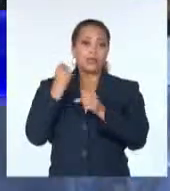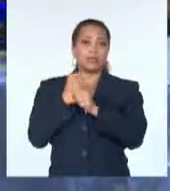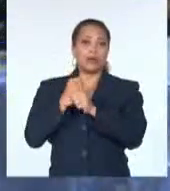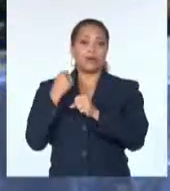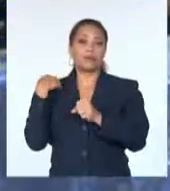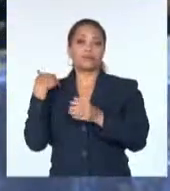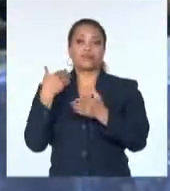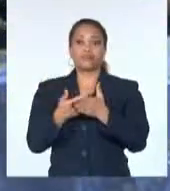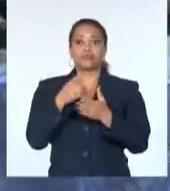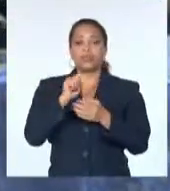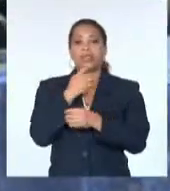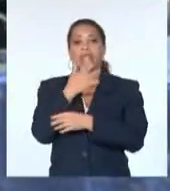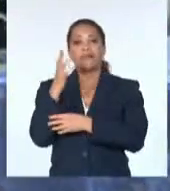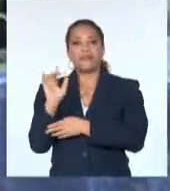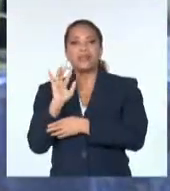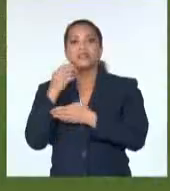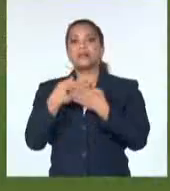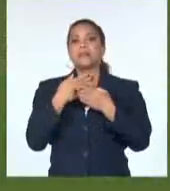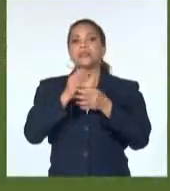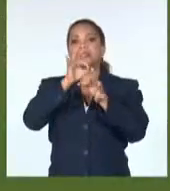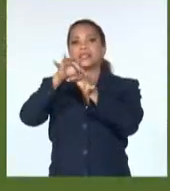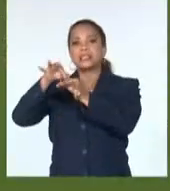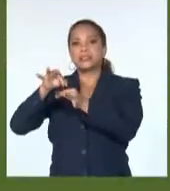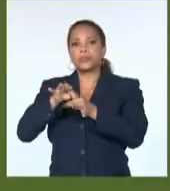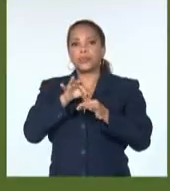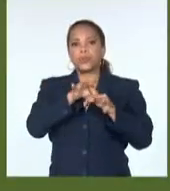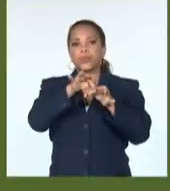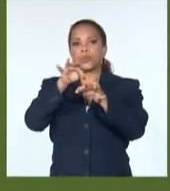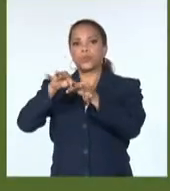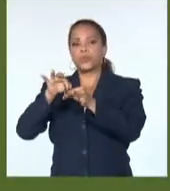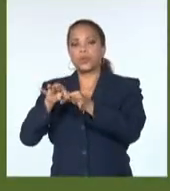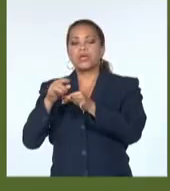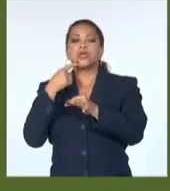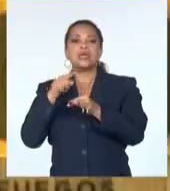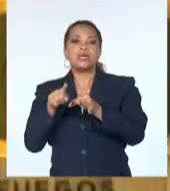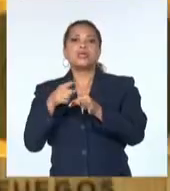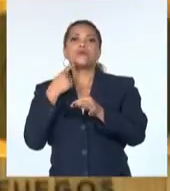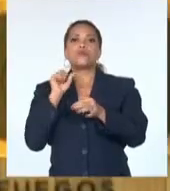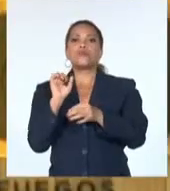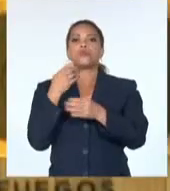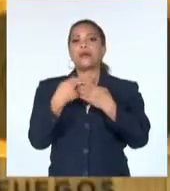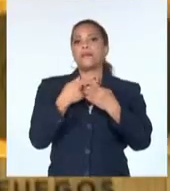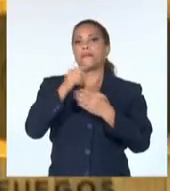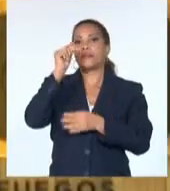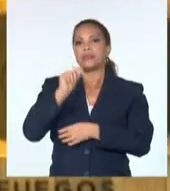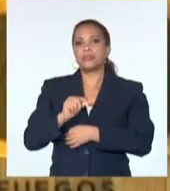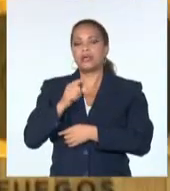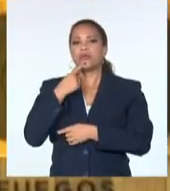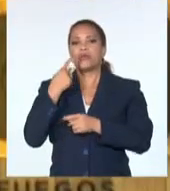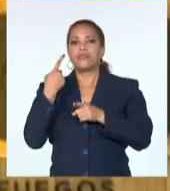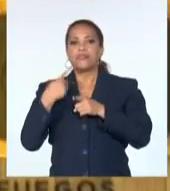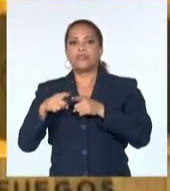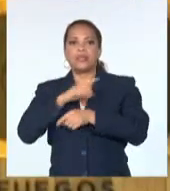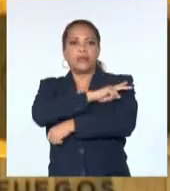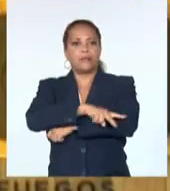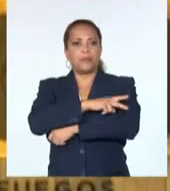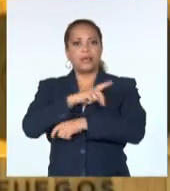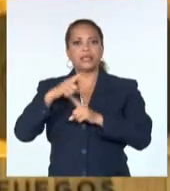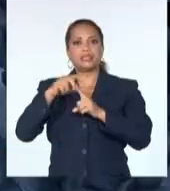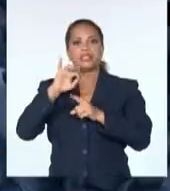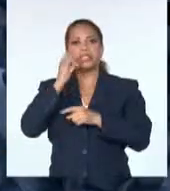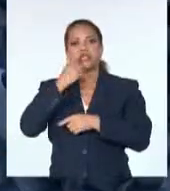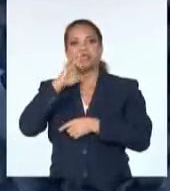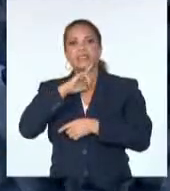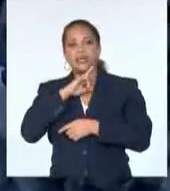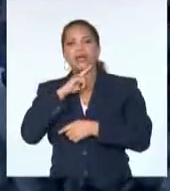de la empresa de semillas y ha llegado hasta nosotros un empresario de Trinidad y Tobago, el cual se muestra interesado en la semilla de fruta